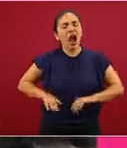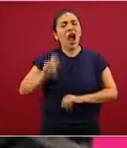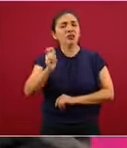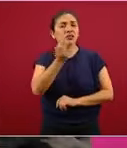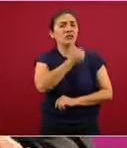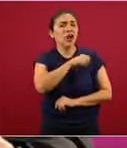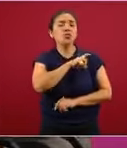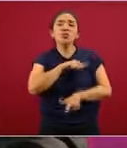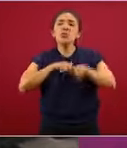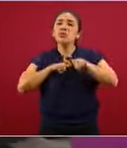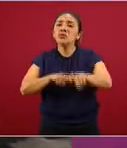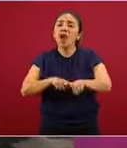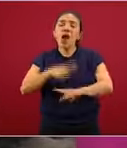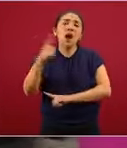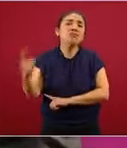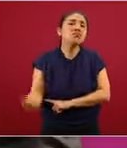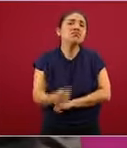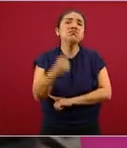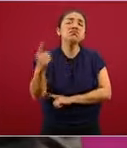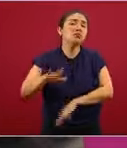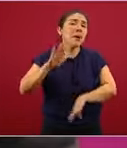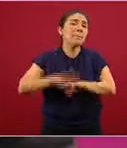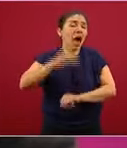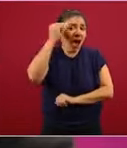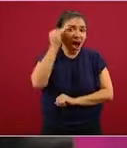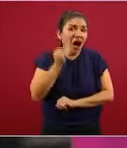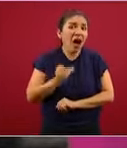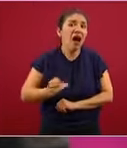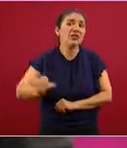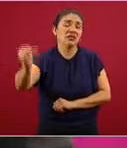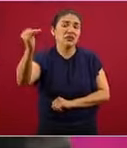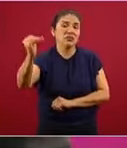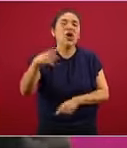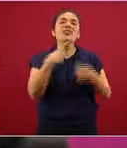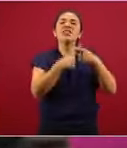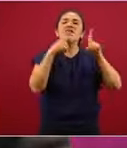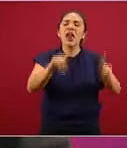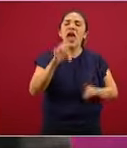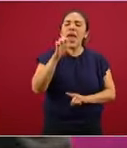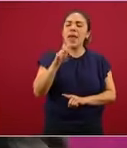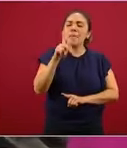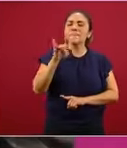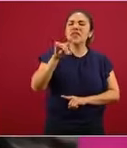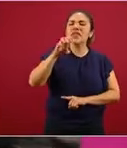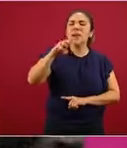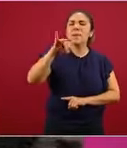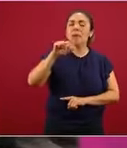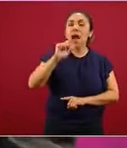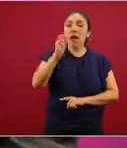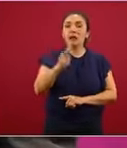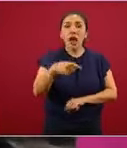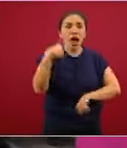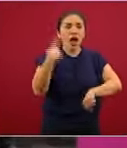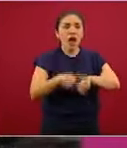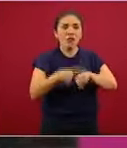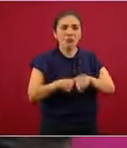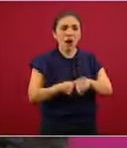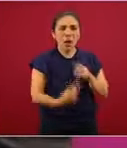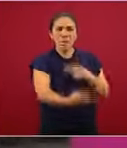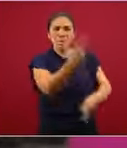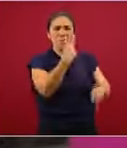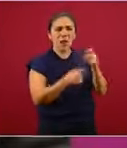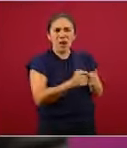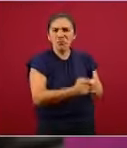que permanece por un periodo largo, a diferencia de epidémica, que es que surge en un momento en el tiempo